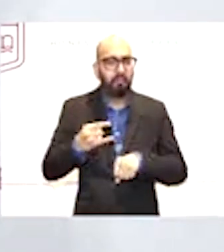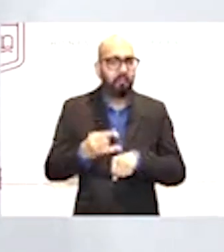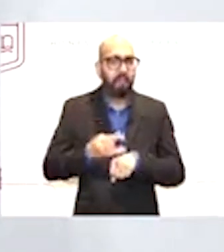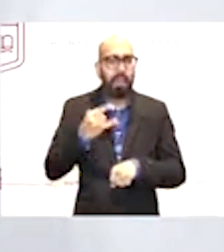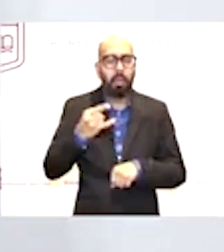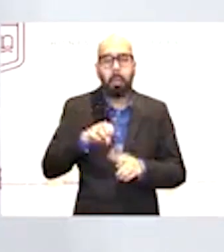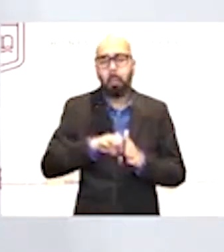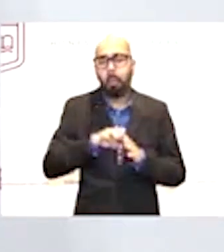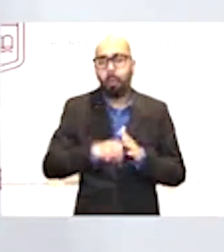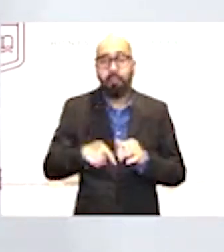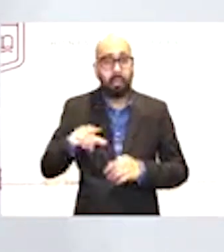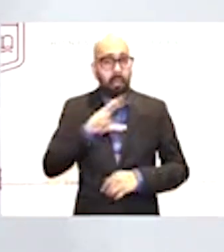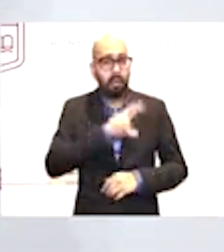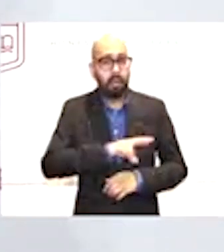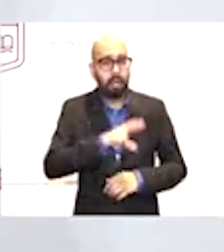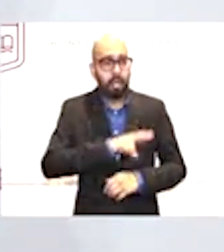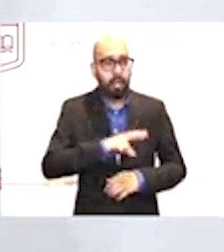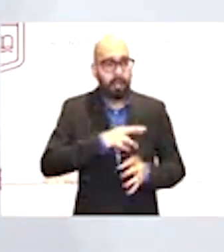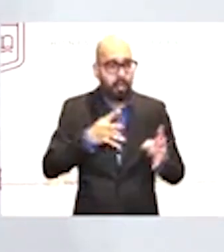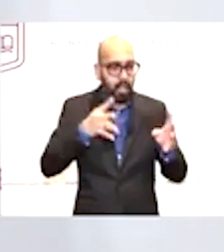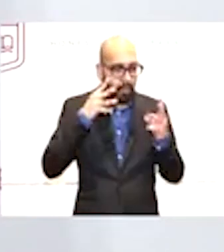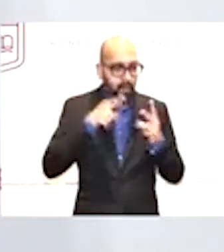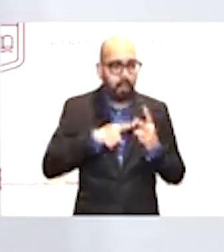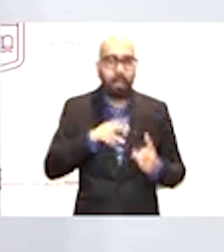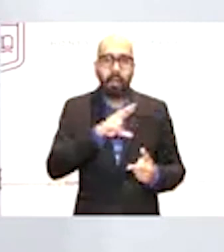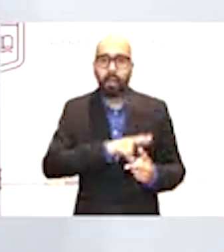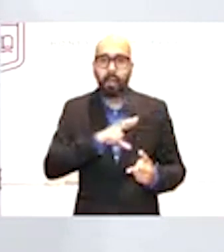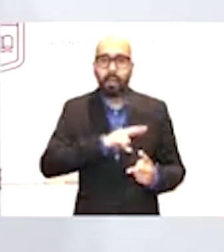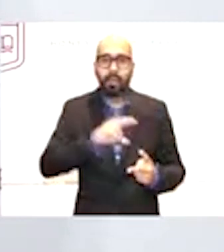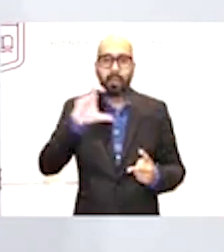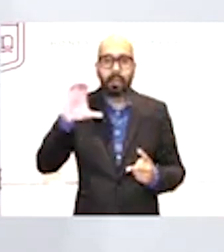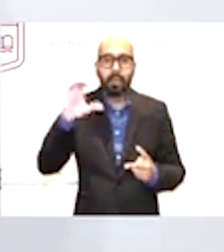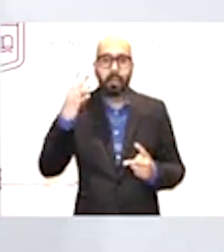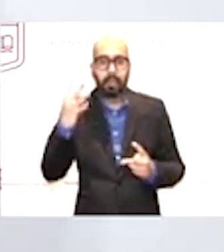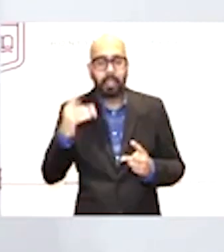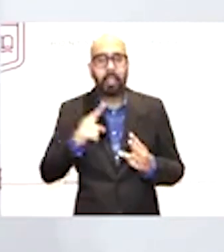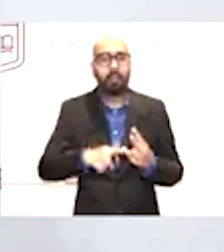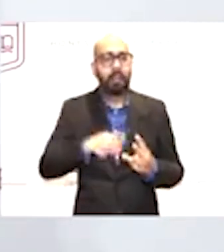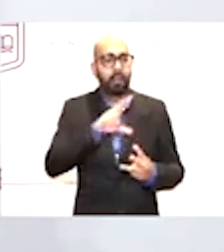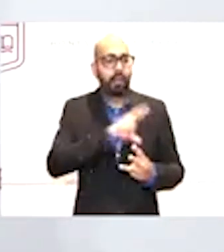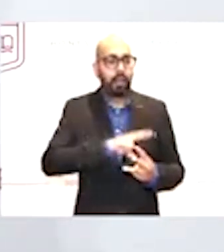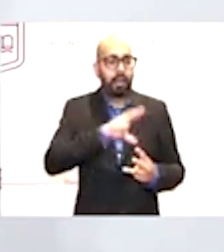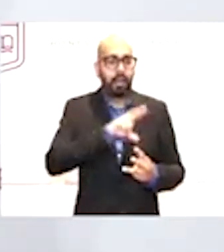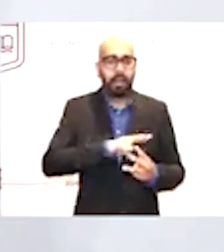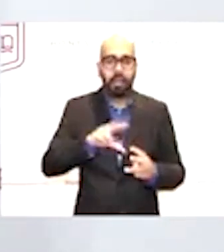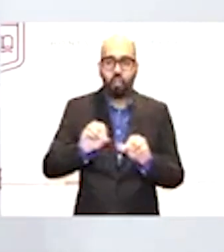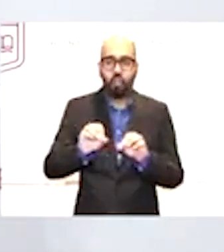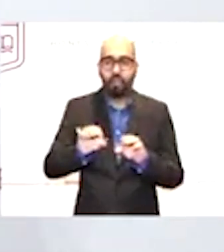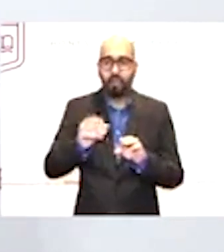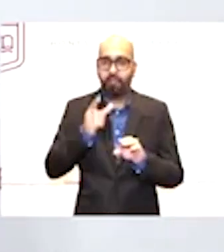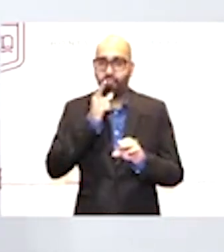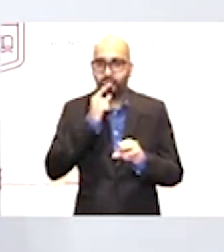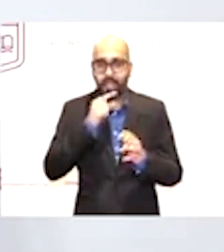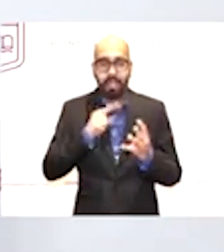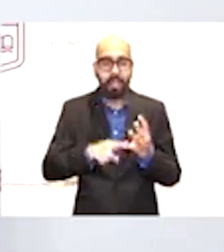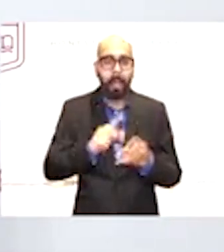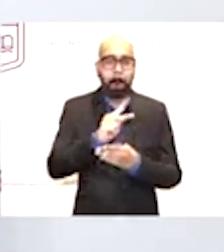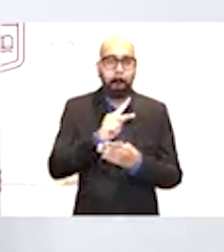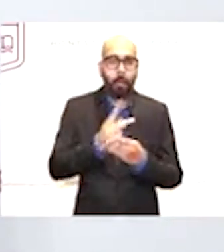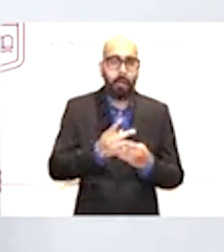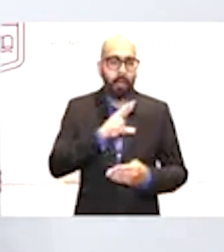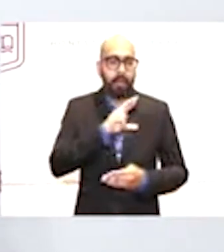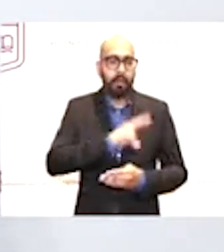Rentaban las patrullas, rentaban el C5, rentaban los cuarteles de la policía, rentaban software